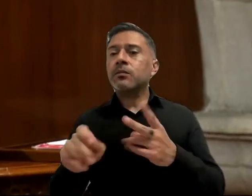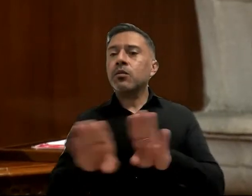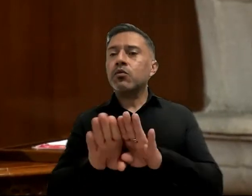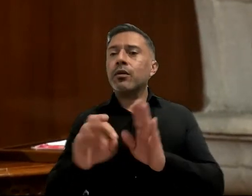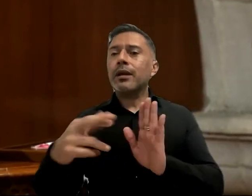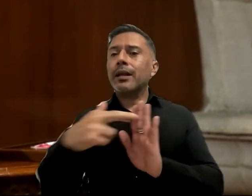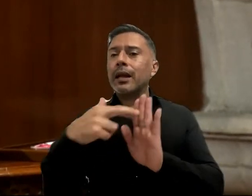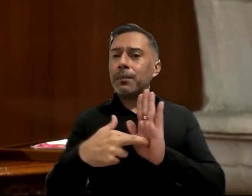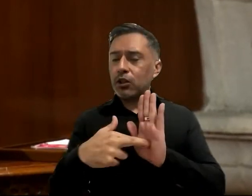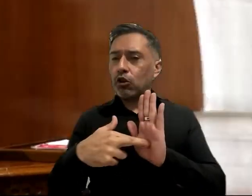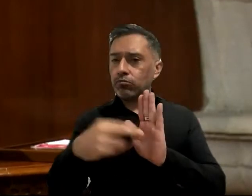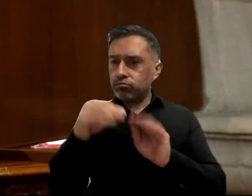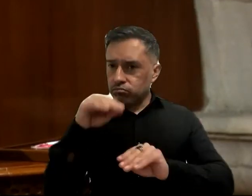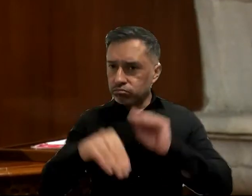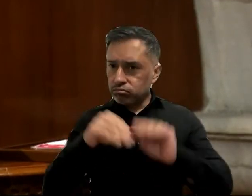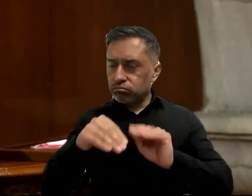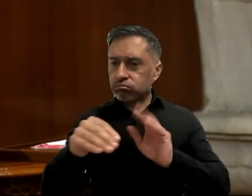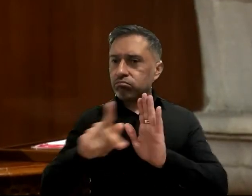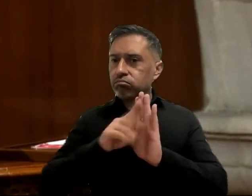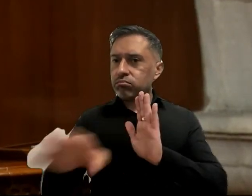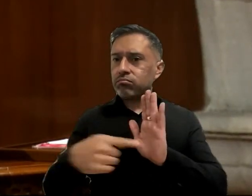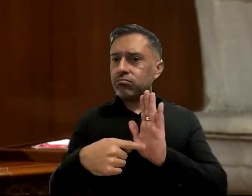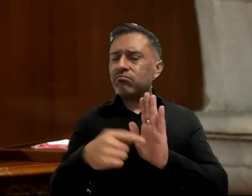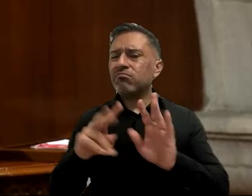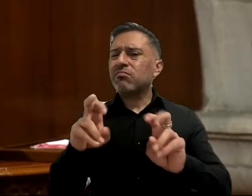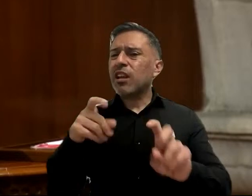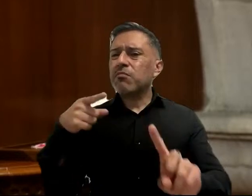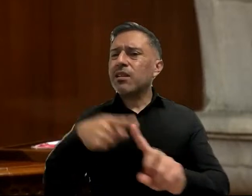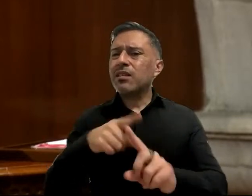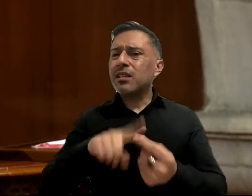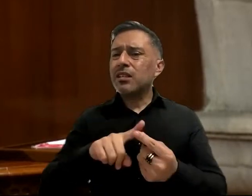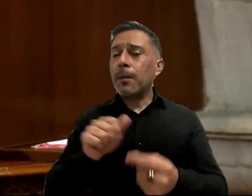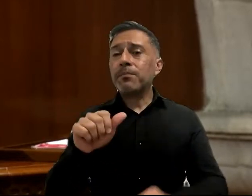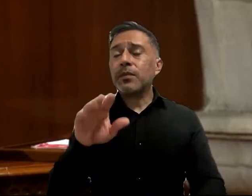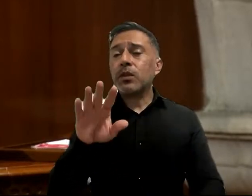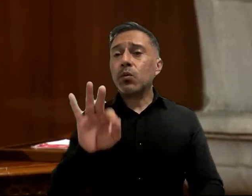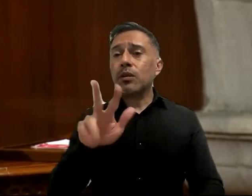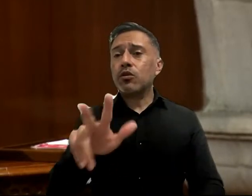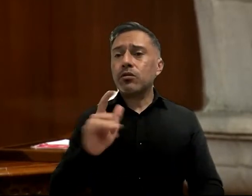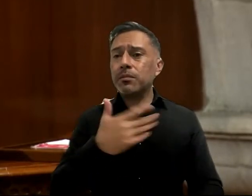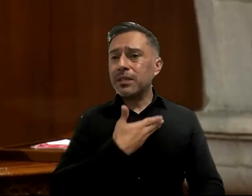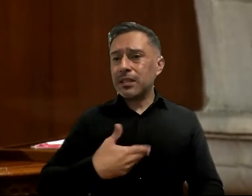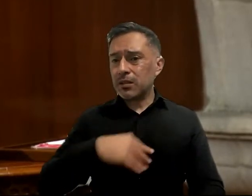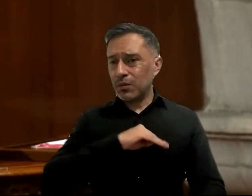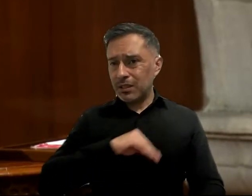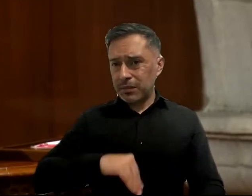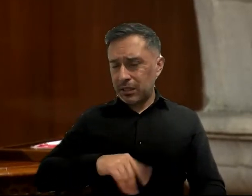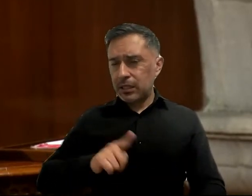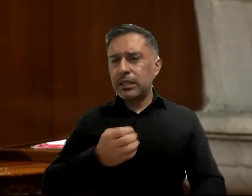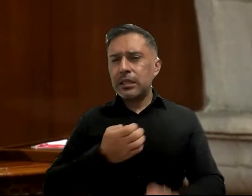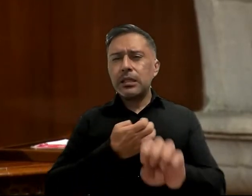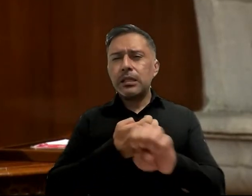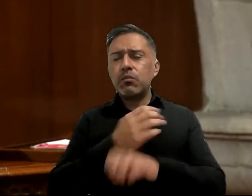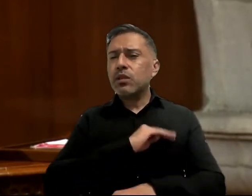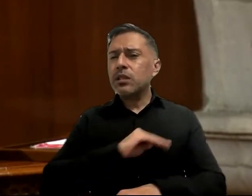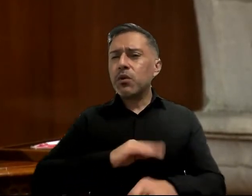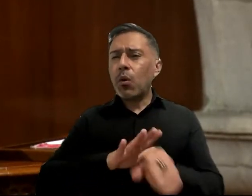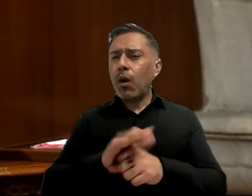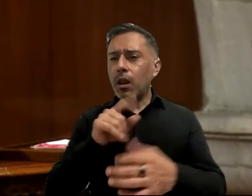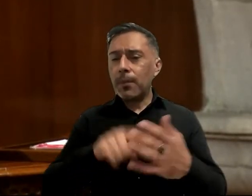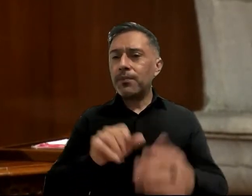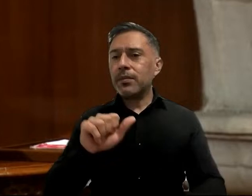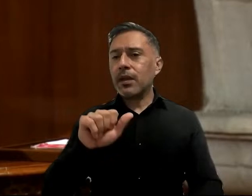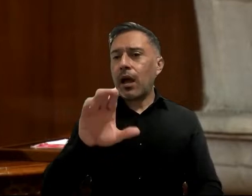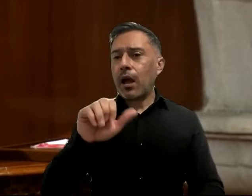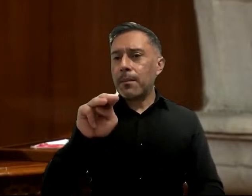reglamento correspondiente, particularmente a los 48 presidentes municipales de los siguientes municipios: